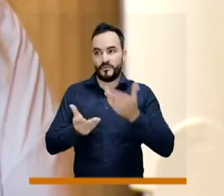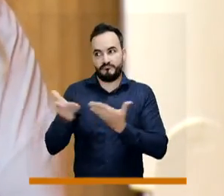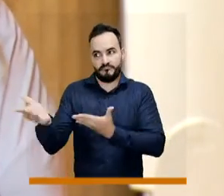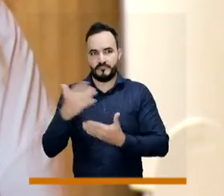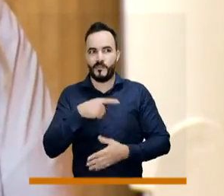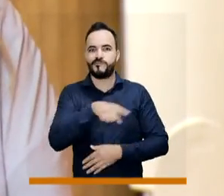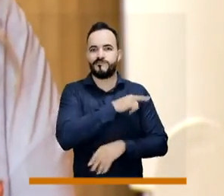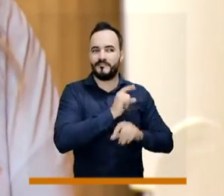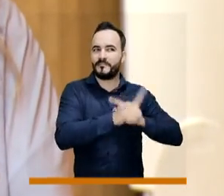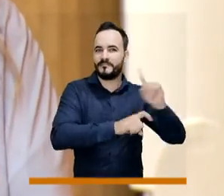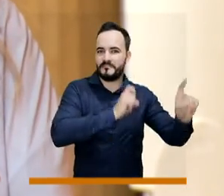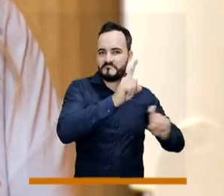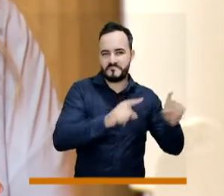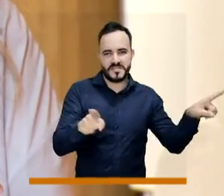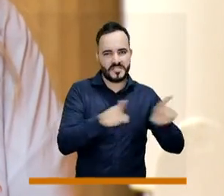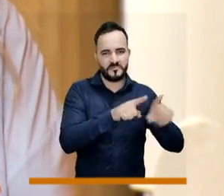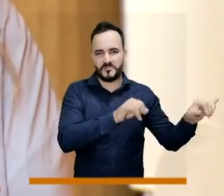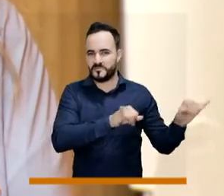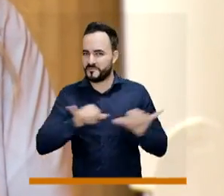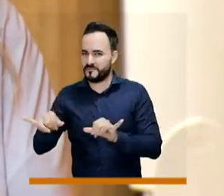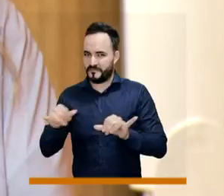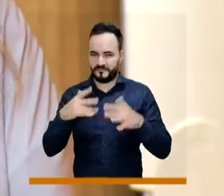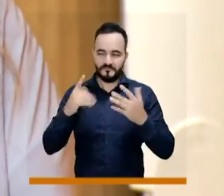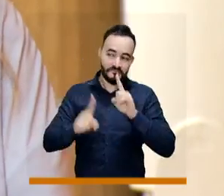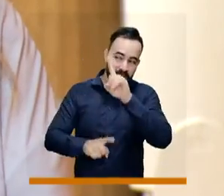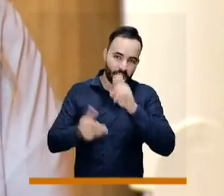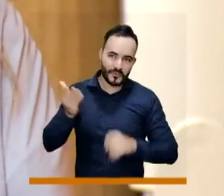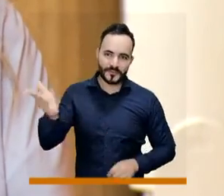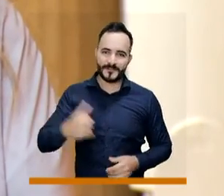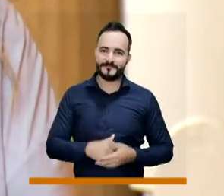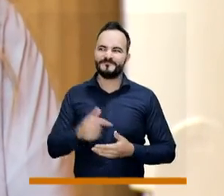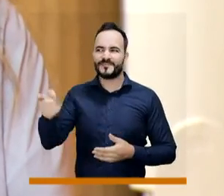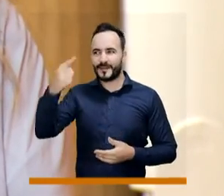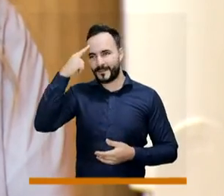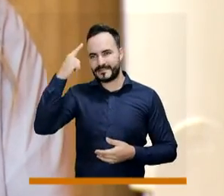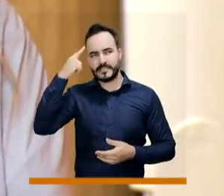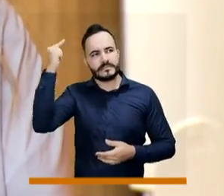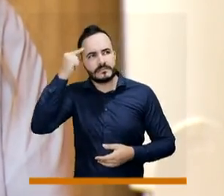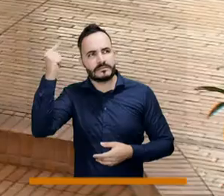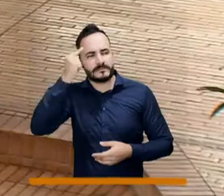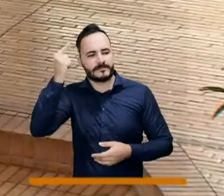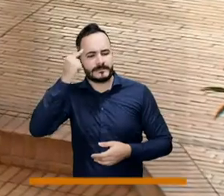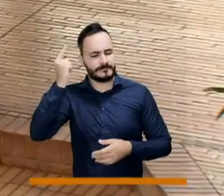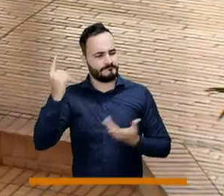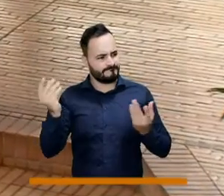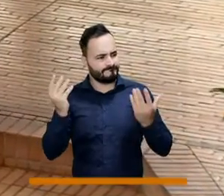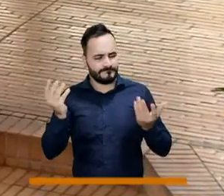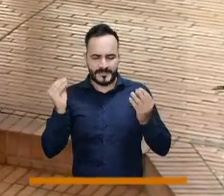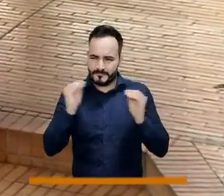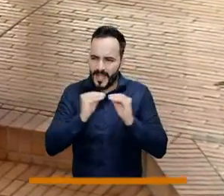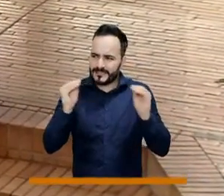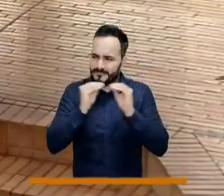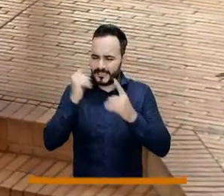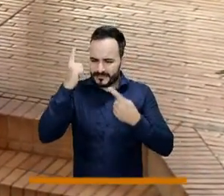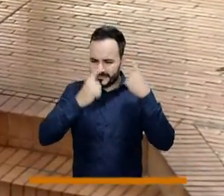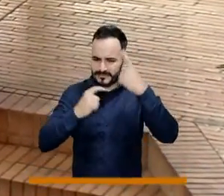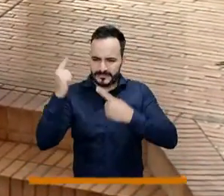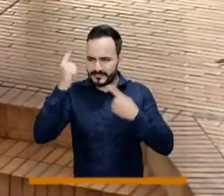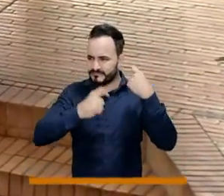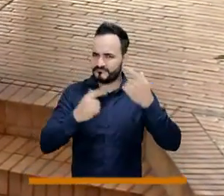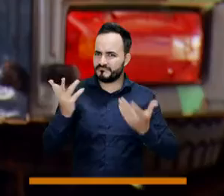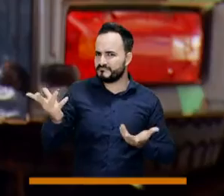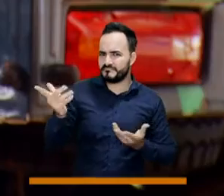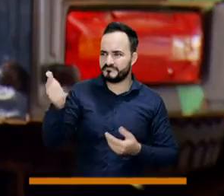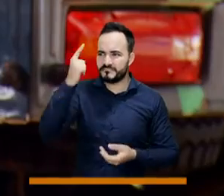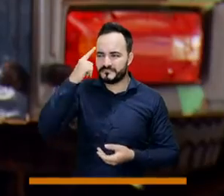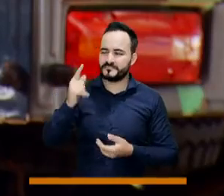nuestros televidentes e invitados en el día de hoy. ¿Cuál es el tema sobre el cual ustedes están reflexionando de forma más profunda en su